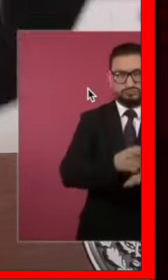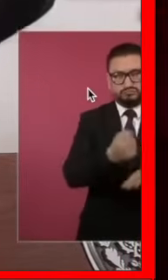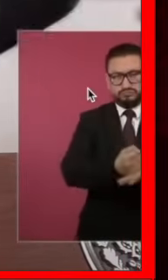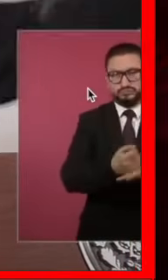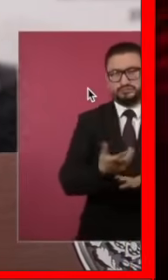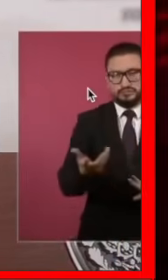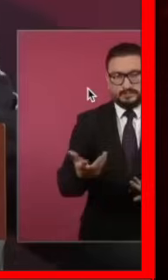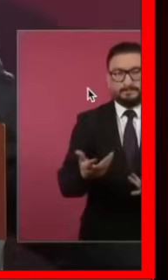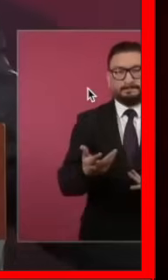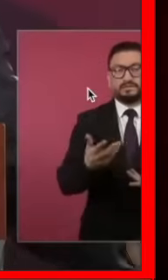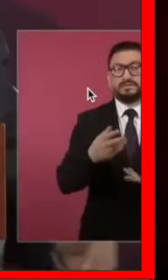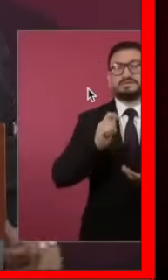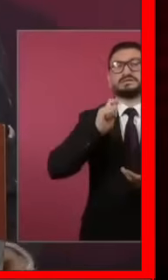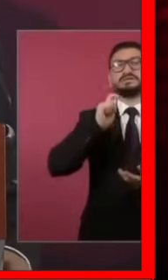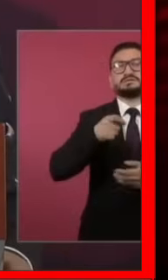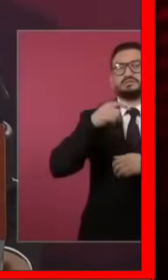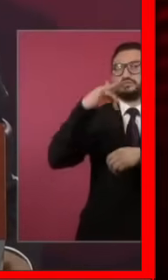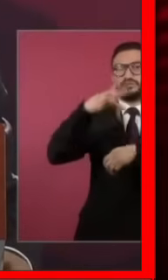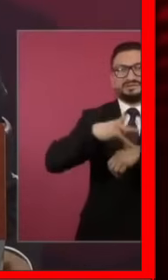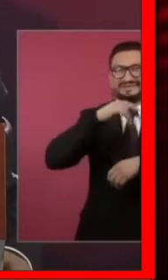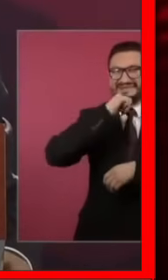es decir, no tocarlas,